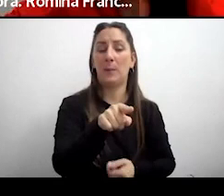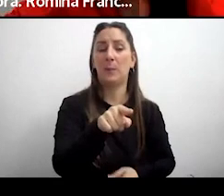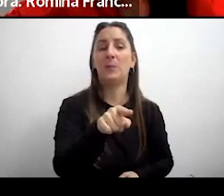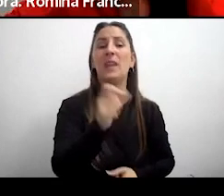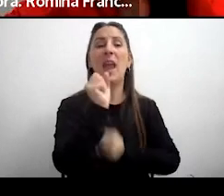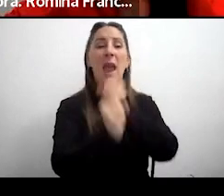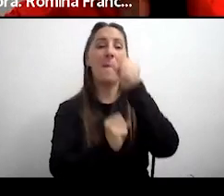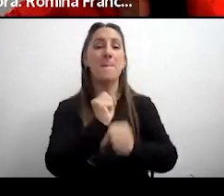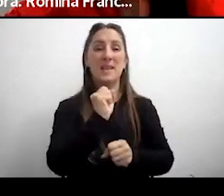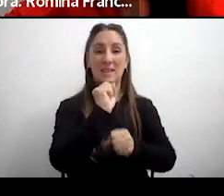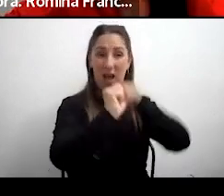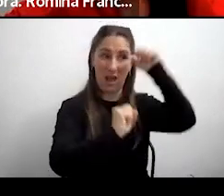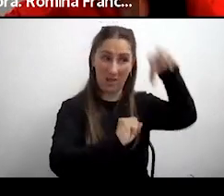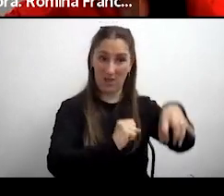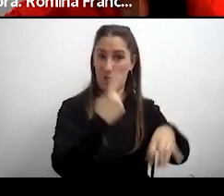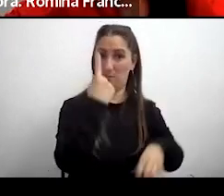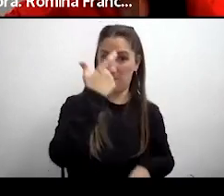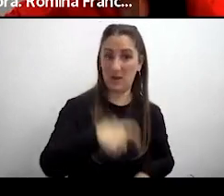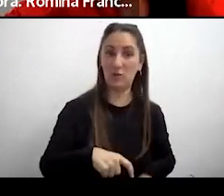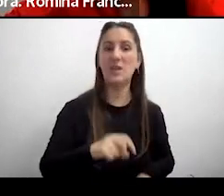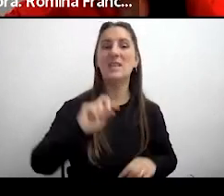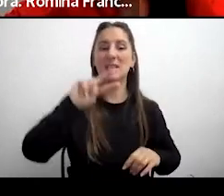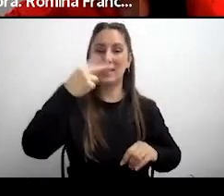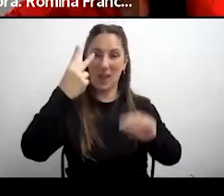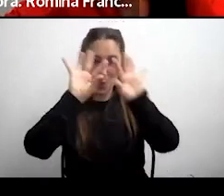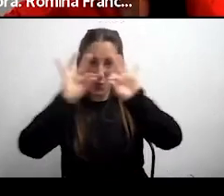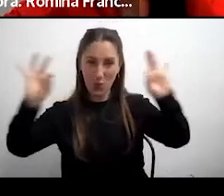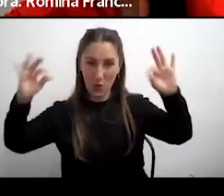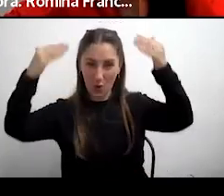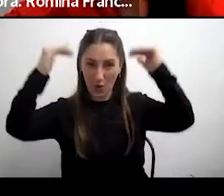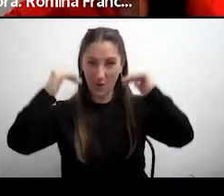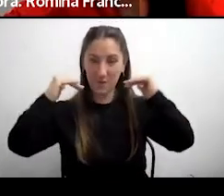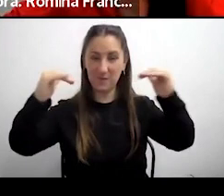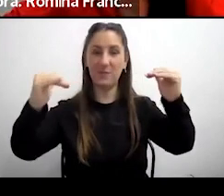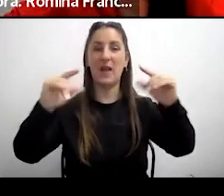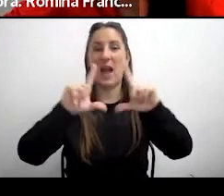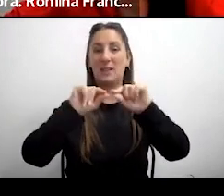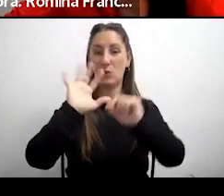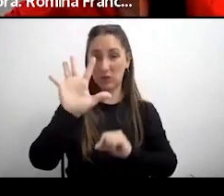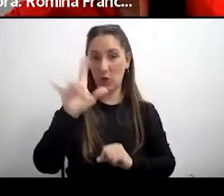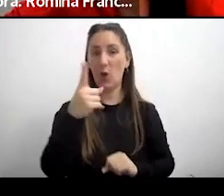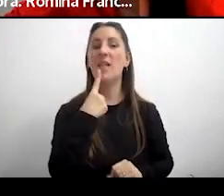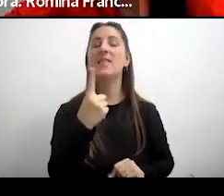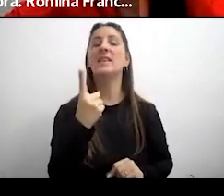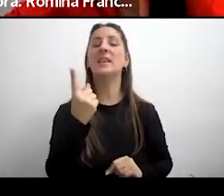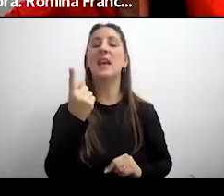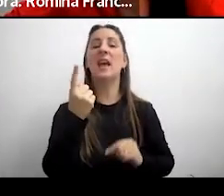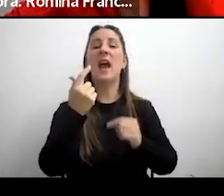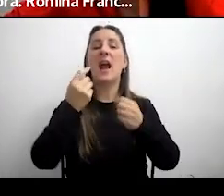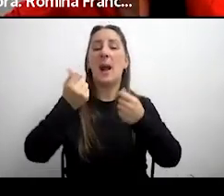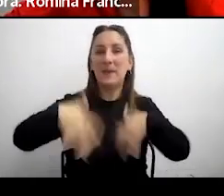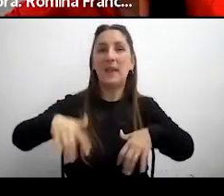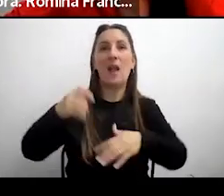empresa unipersonal, en el segundo párrafo de este artículo 5 se establece que el capital afectado a la actividad de